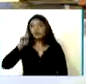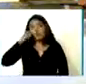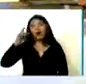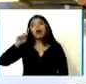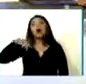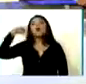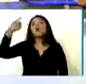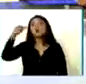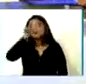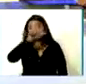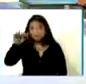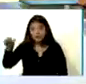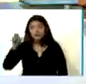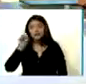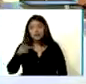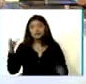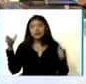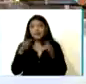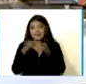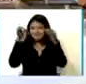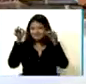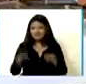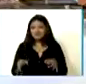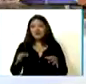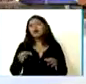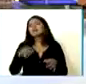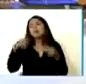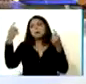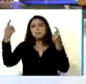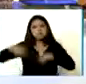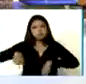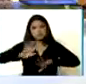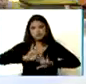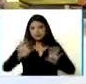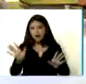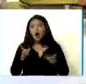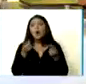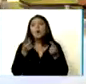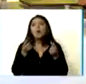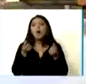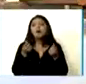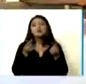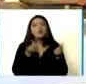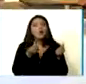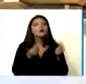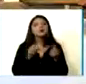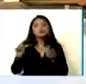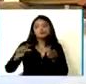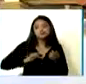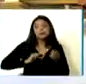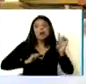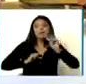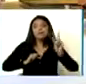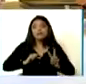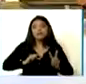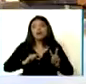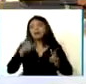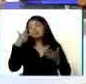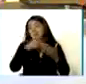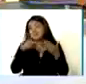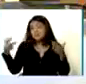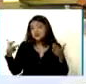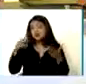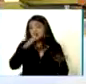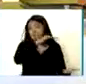semana se van a reunir, uh-huh, y van a definir en Viena y van a definir cuál es la cuota, ay, país. ¿Cuánto le corresponde a Venezuela, que ahora está por encima de los 3 millones